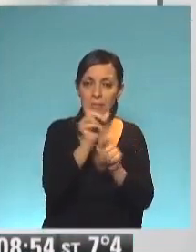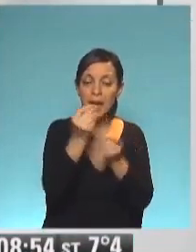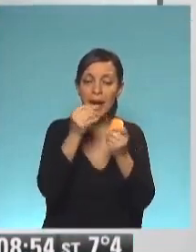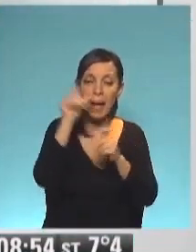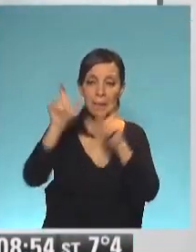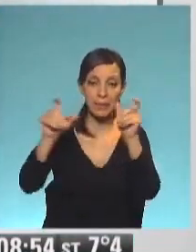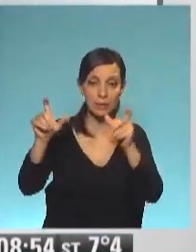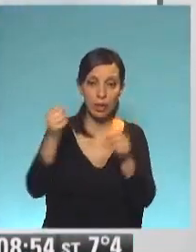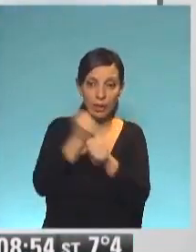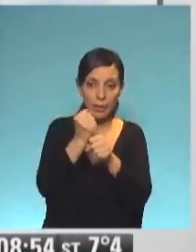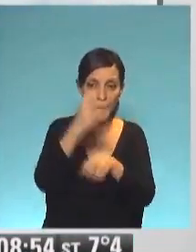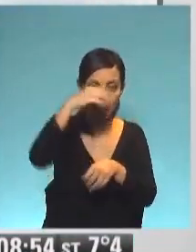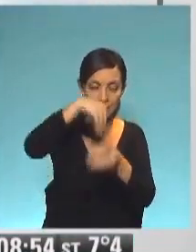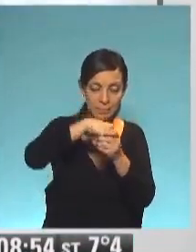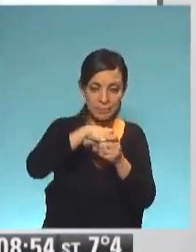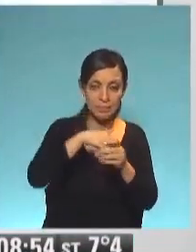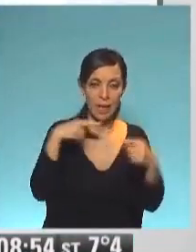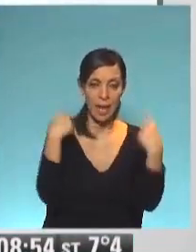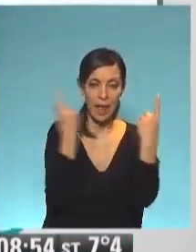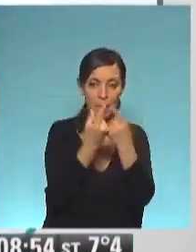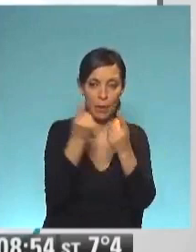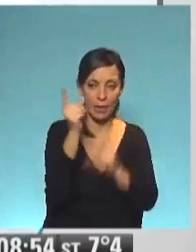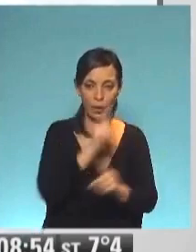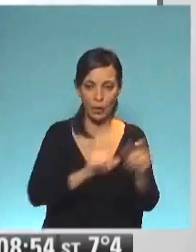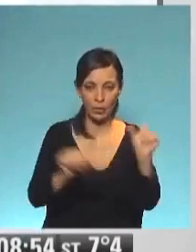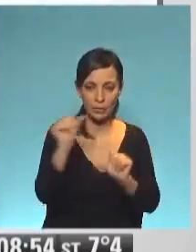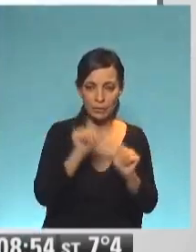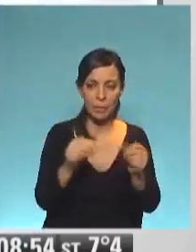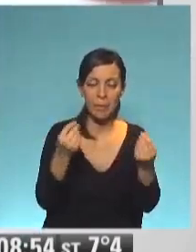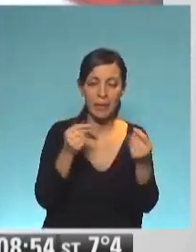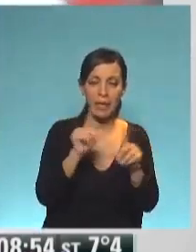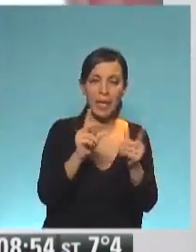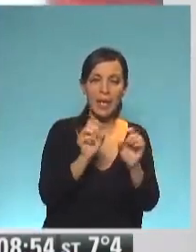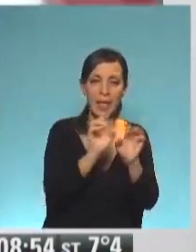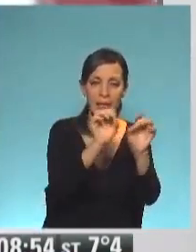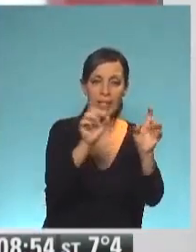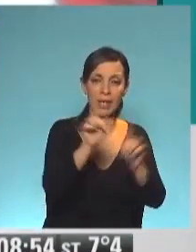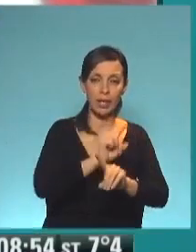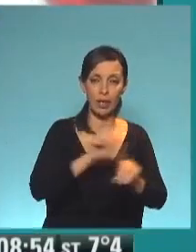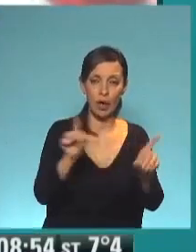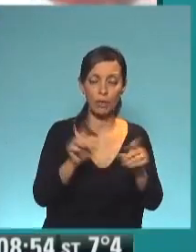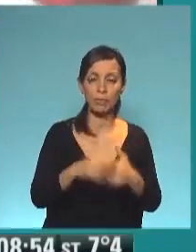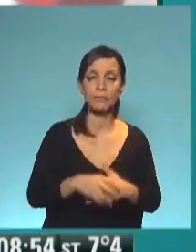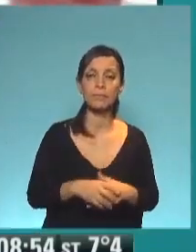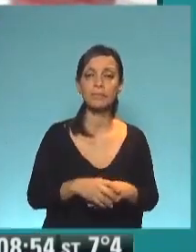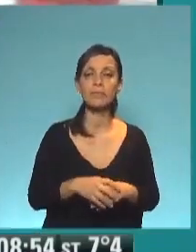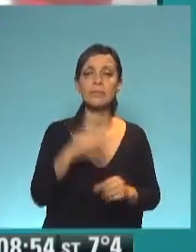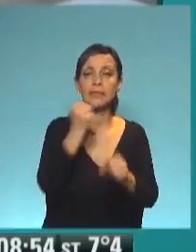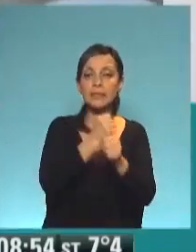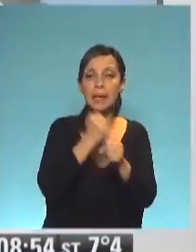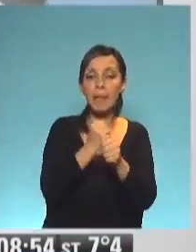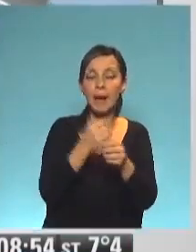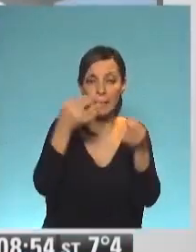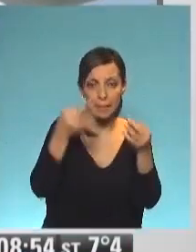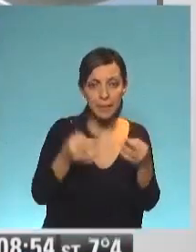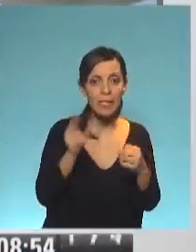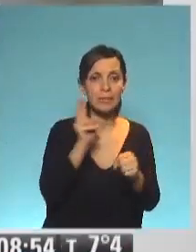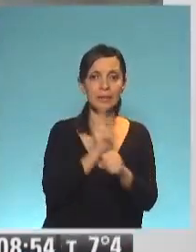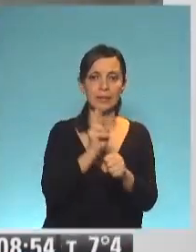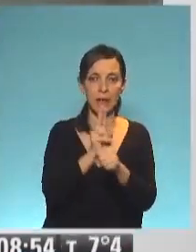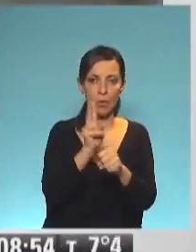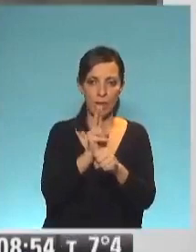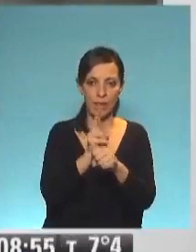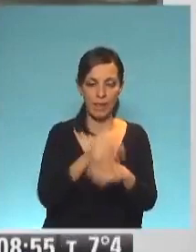laboratorio, que puedan, obviamente, no contaminarse ni tampoco contaminar el ambiente, se trabaje en condiciones de seguridad y